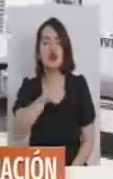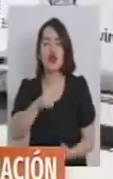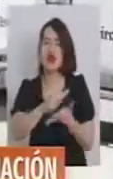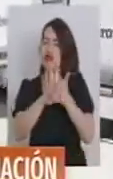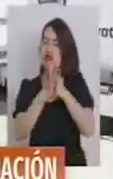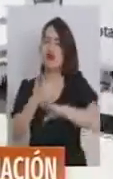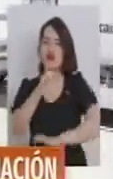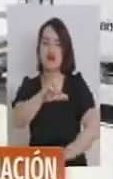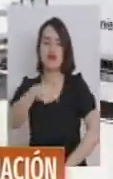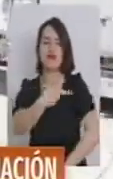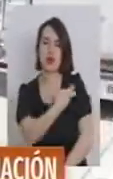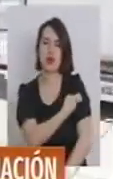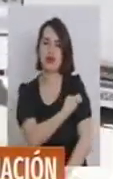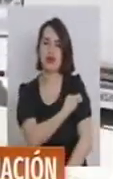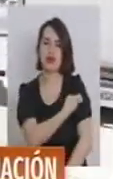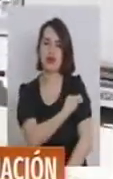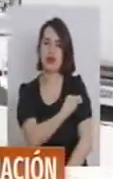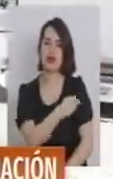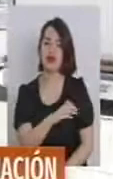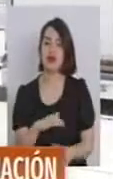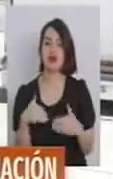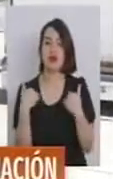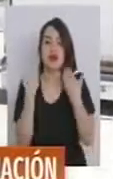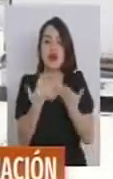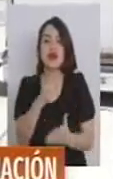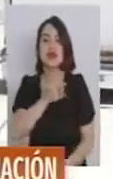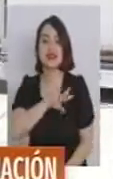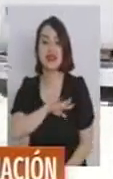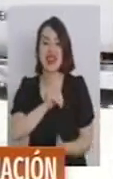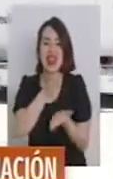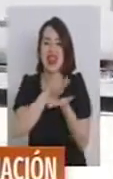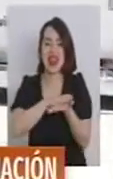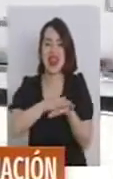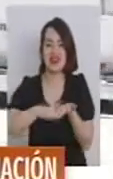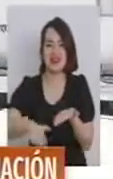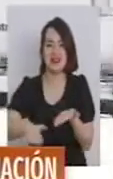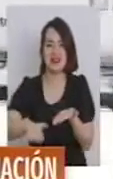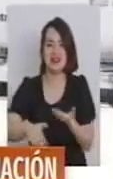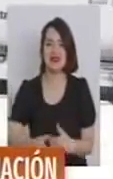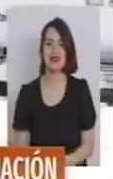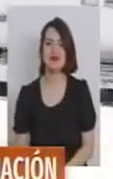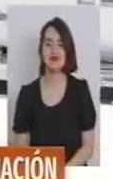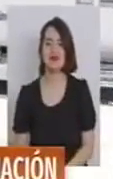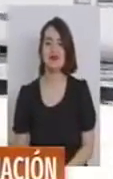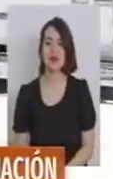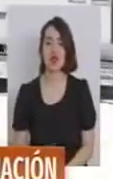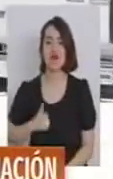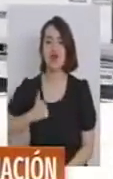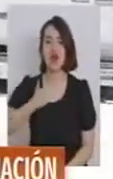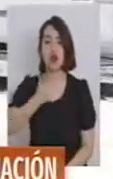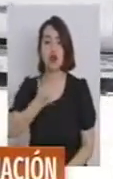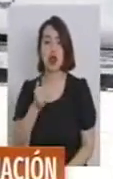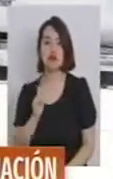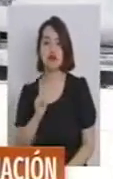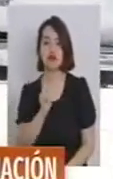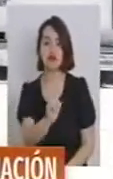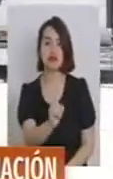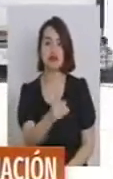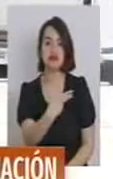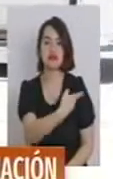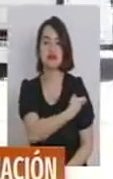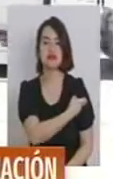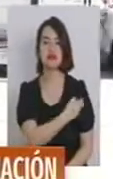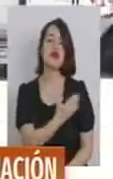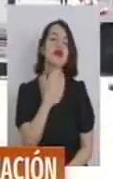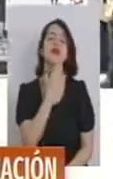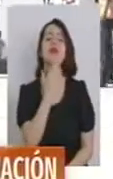vacunas que se proveerán en Chile son gratuitas, son voluntarias y tienen